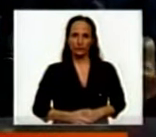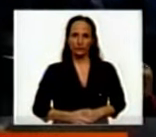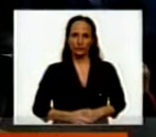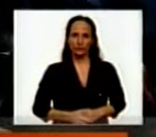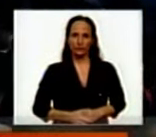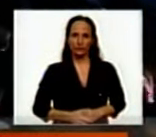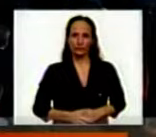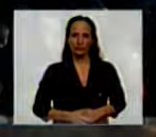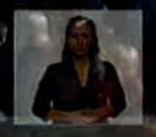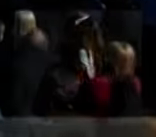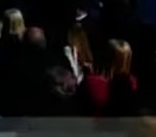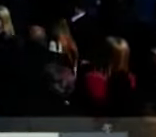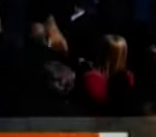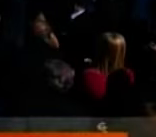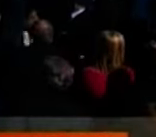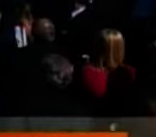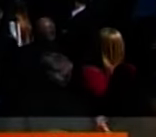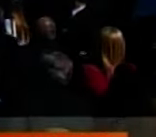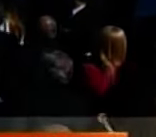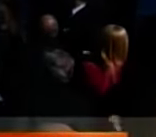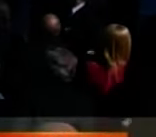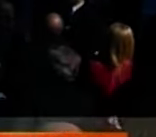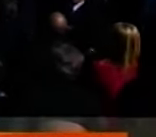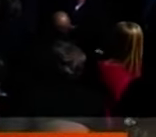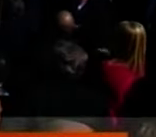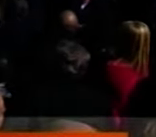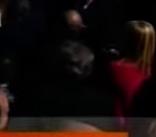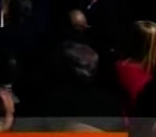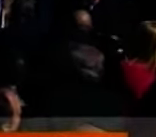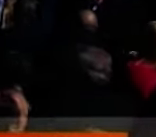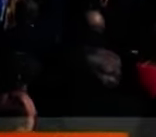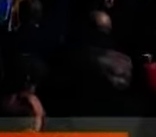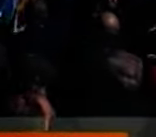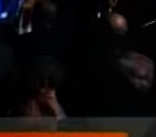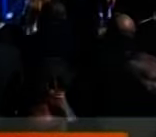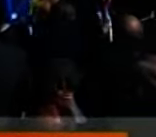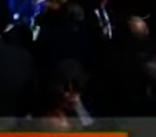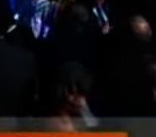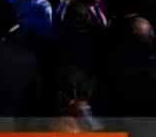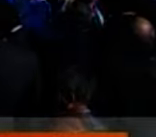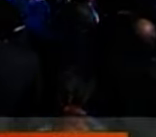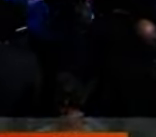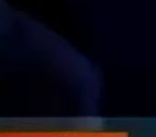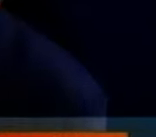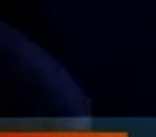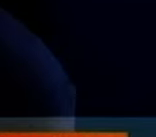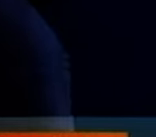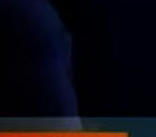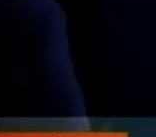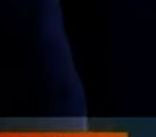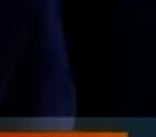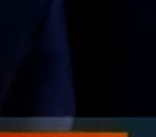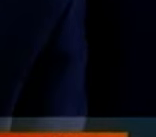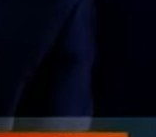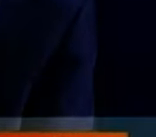En el 200º aniversario de la declaración de la independencia de nuestro país, hoy, más que